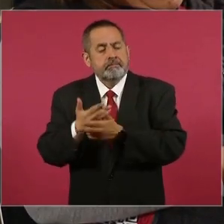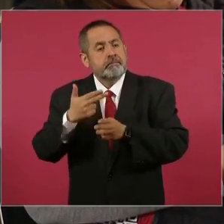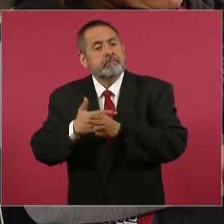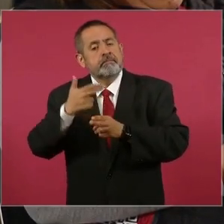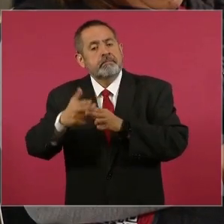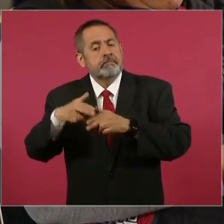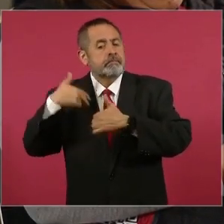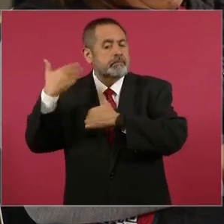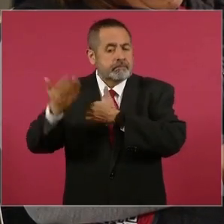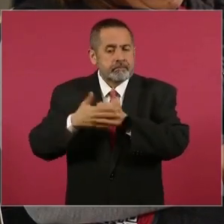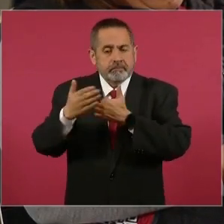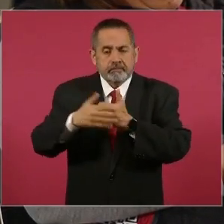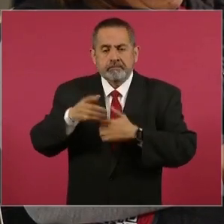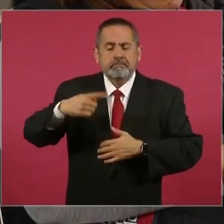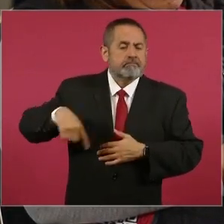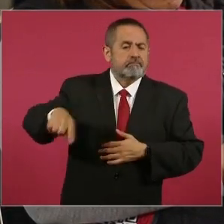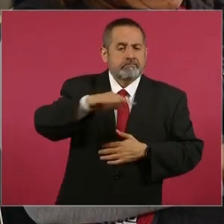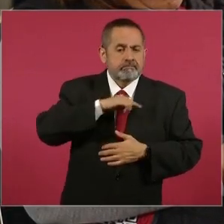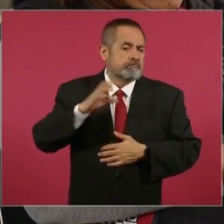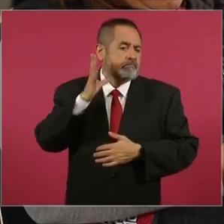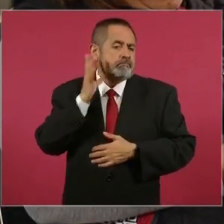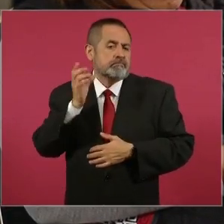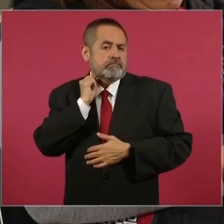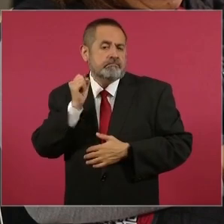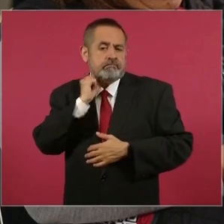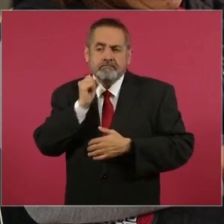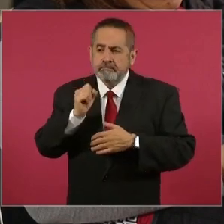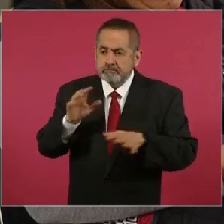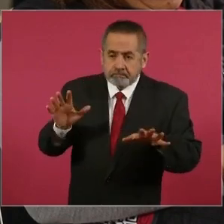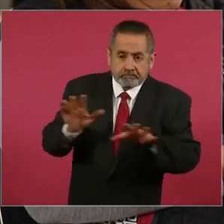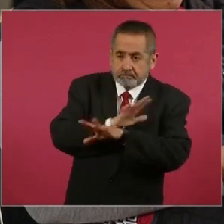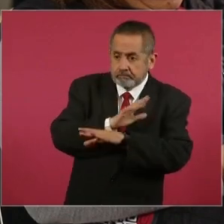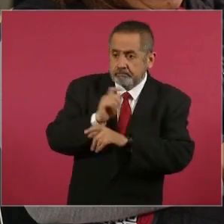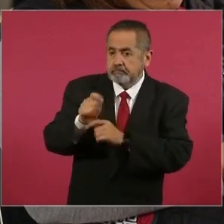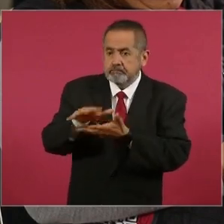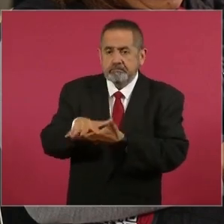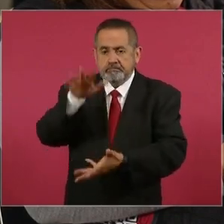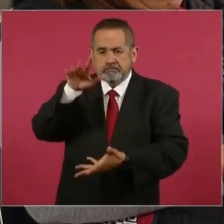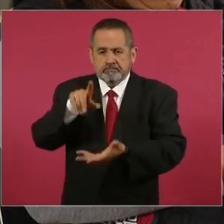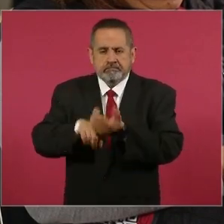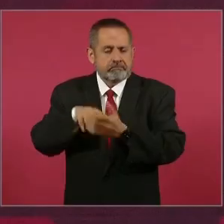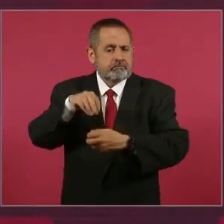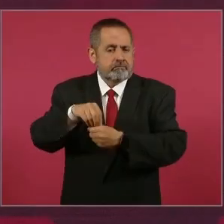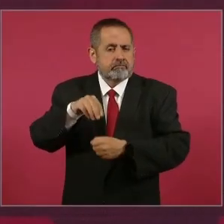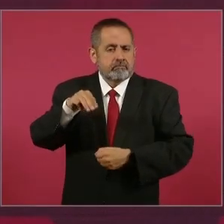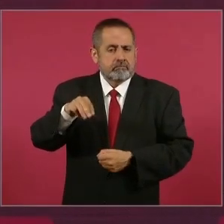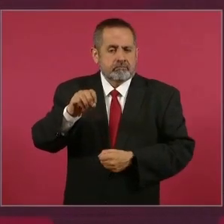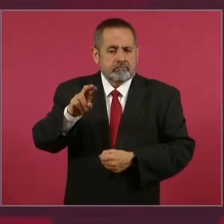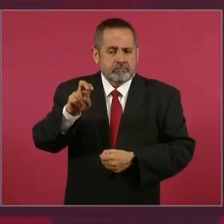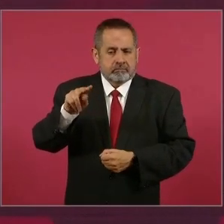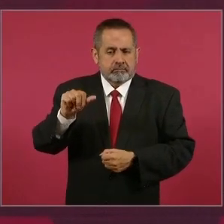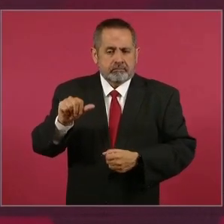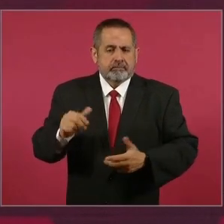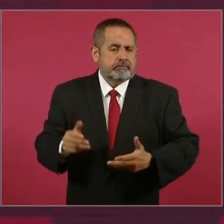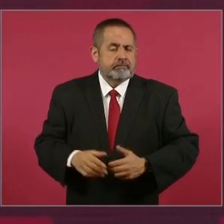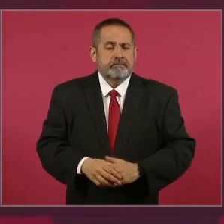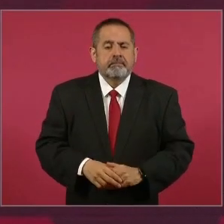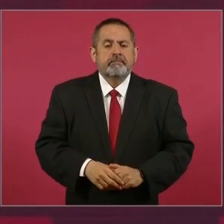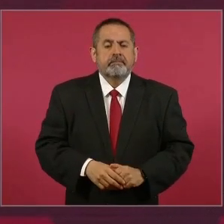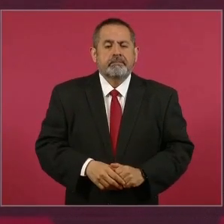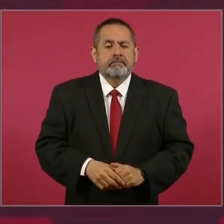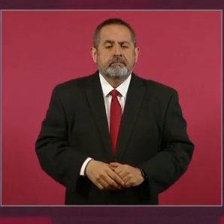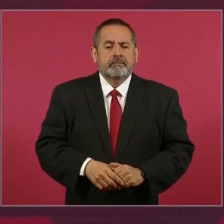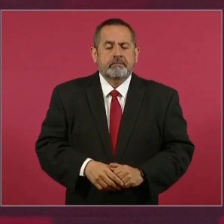renueve el congreso para enviarla si es que se tiene mayoría solo con con la bancada de morena Bueno yo